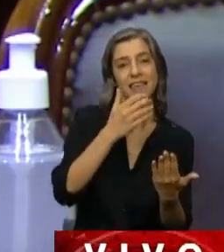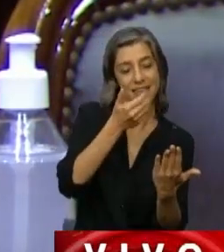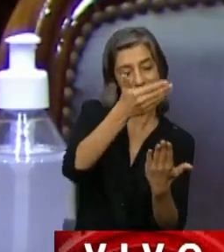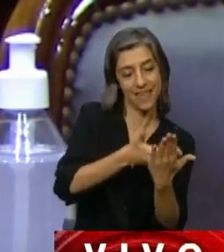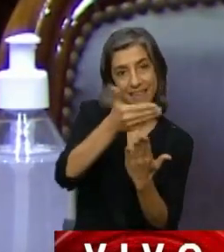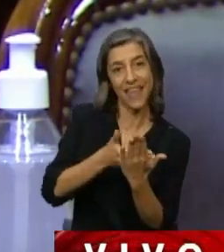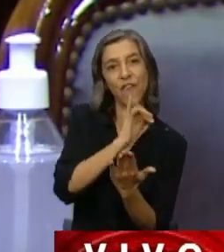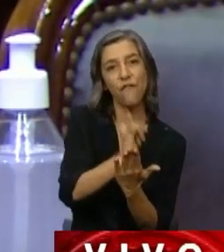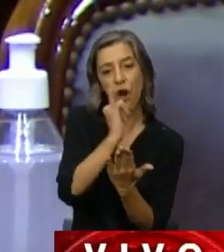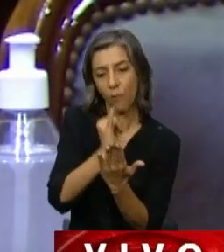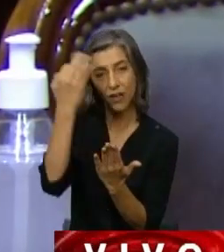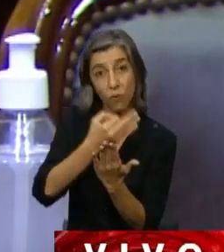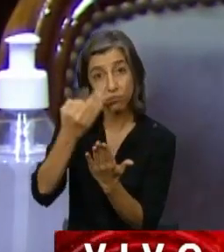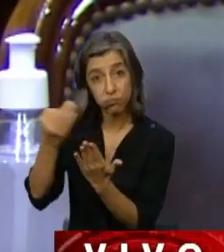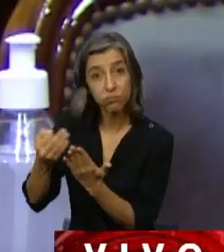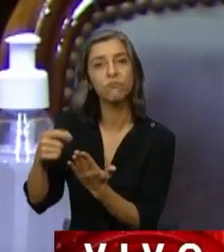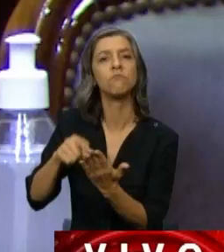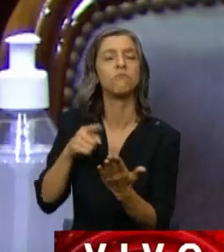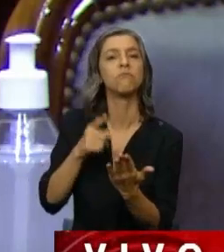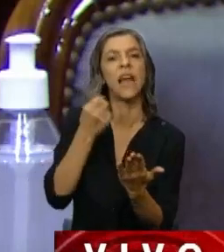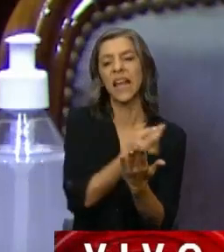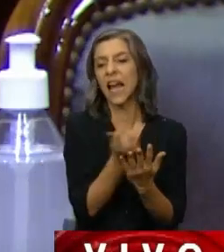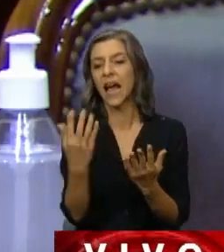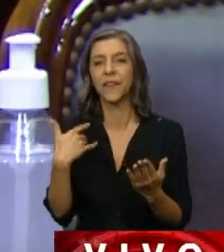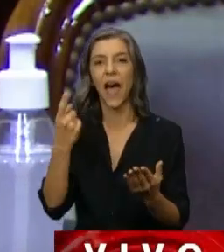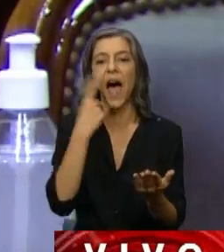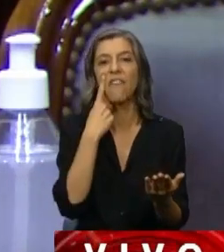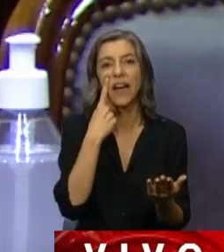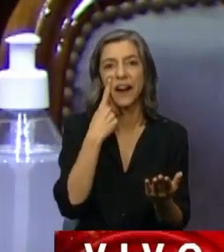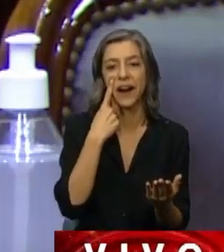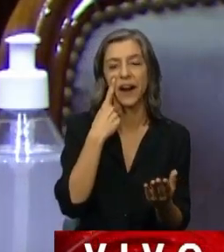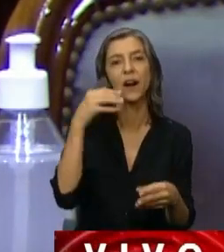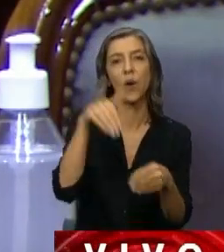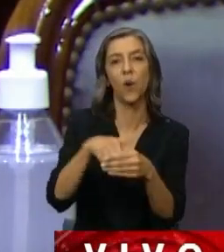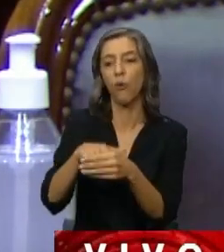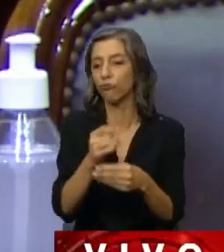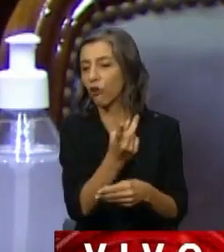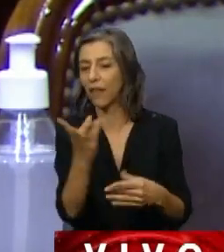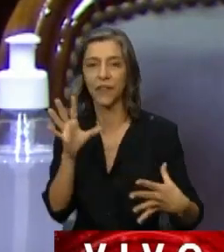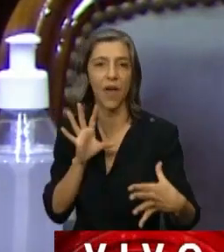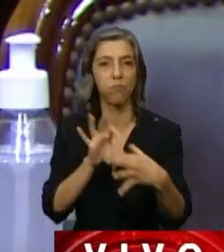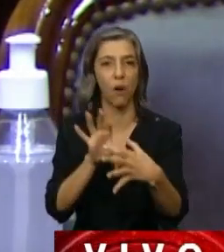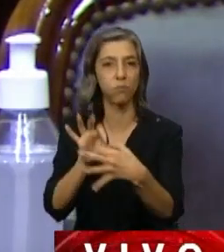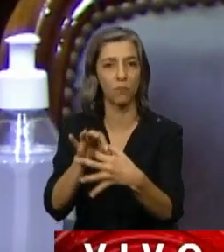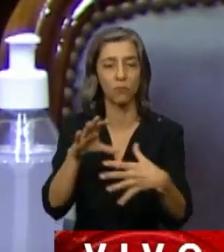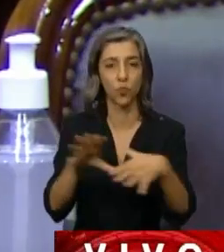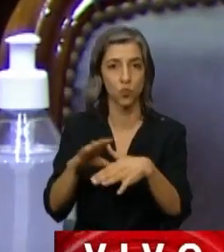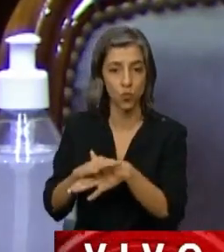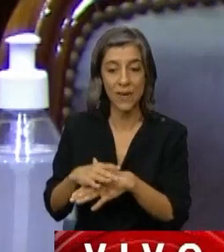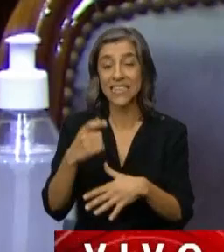y si aún no hubiera diferencia se abren las urnas lo que generalmente no